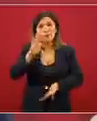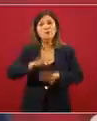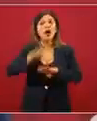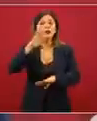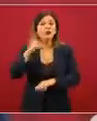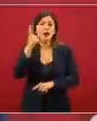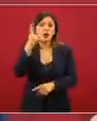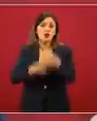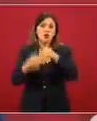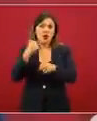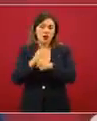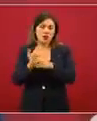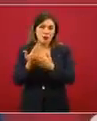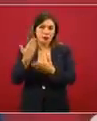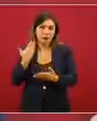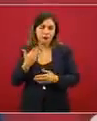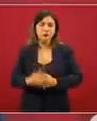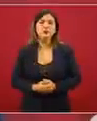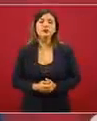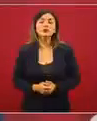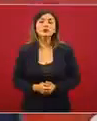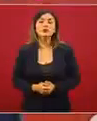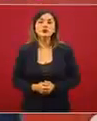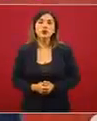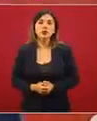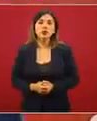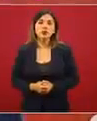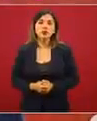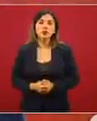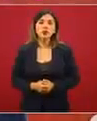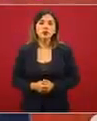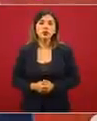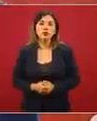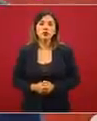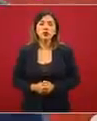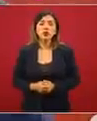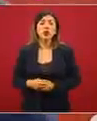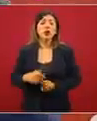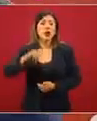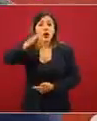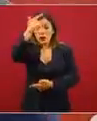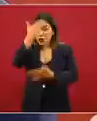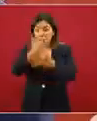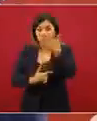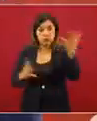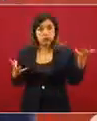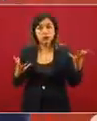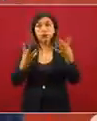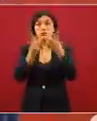adicionales. Y en total de ingresos,